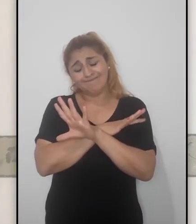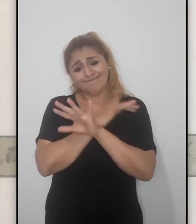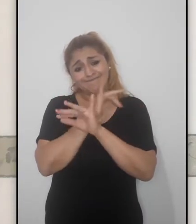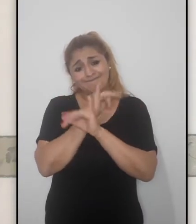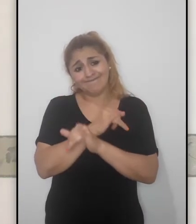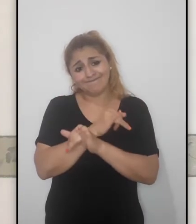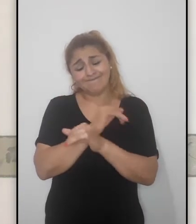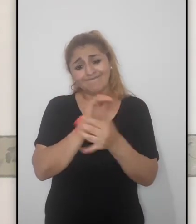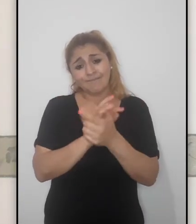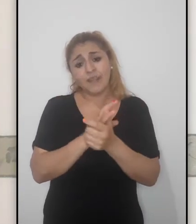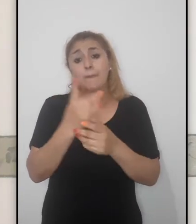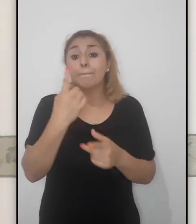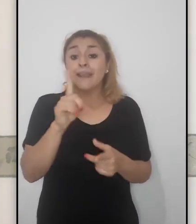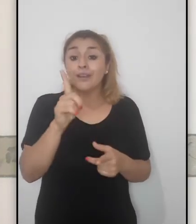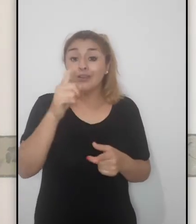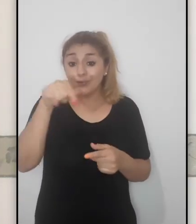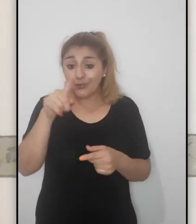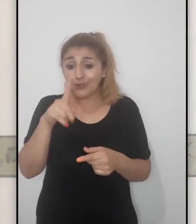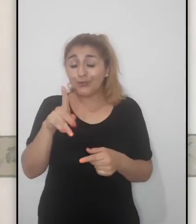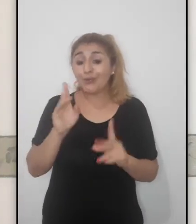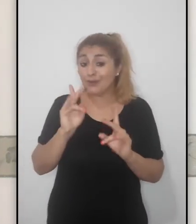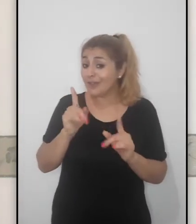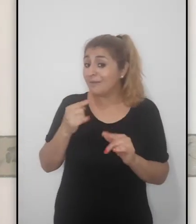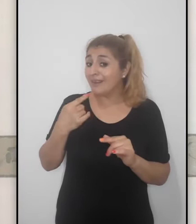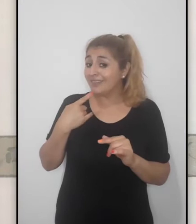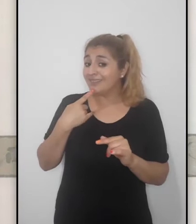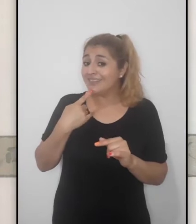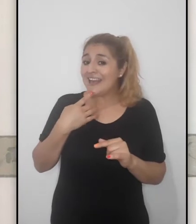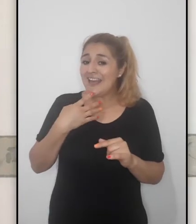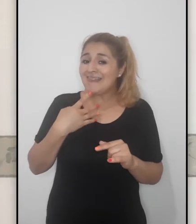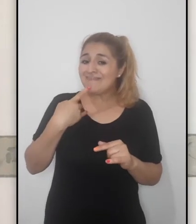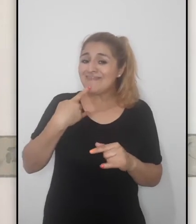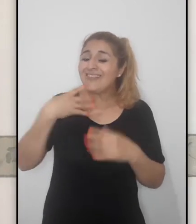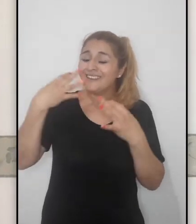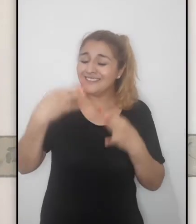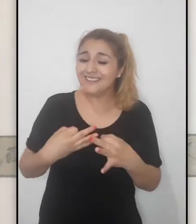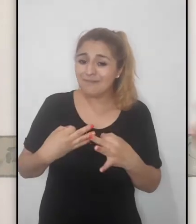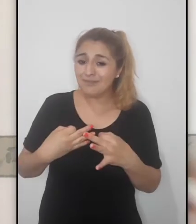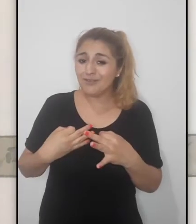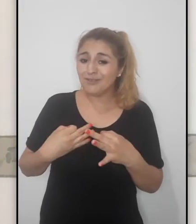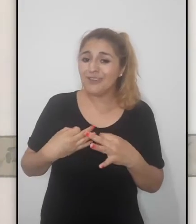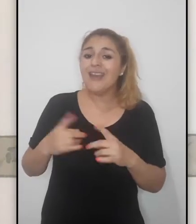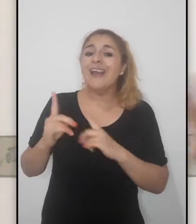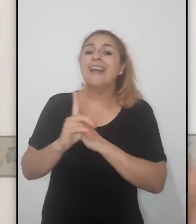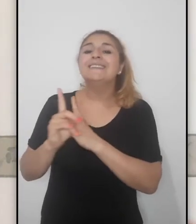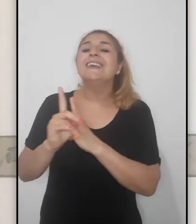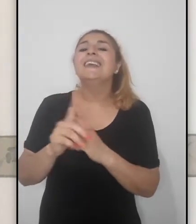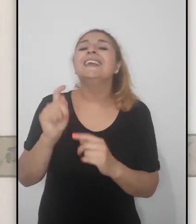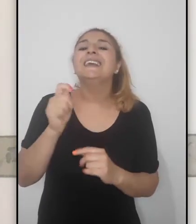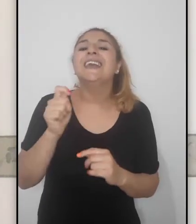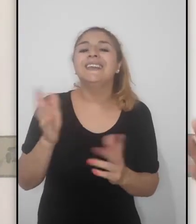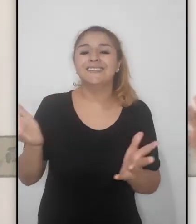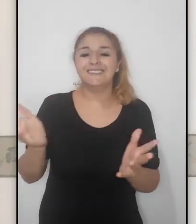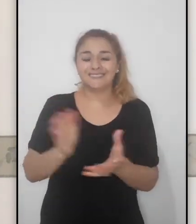qué van a hacer en un lado que van hacia ningún lugar y todos esos caminos todos esos